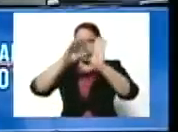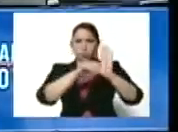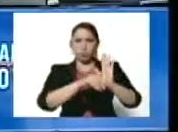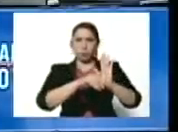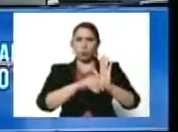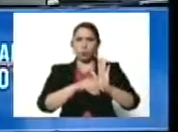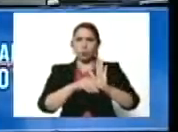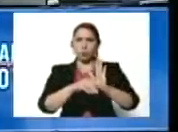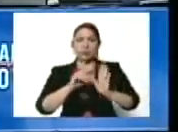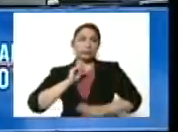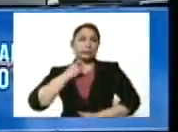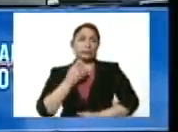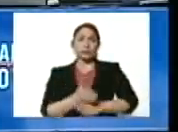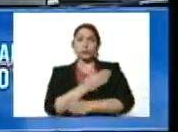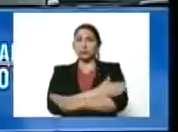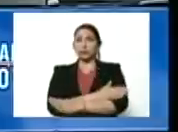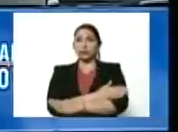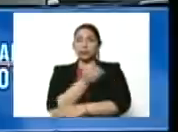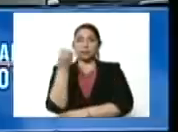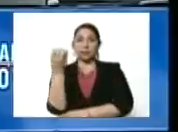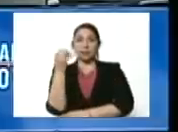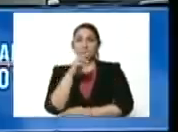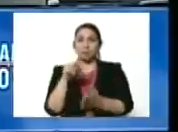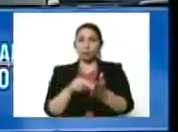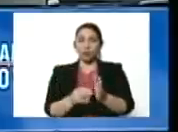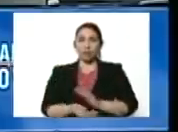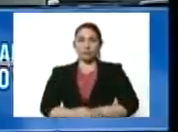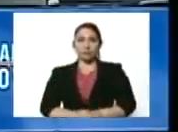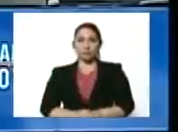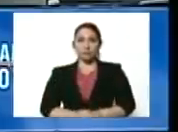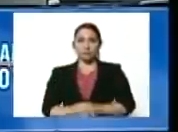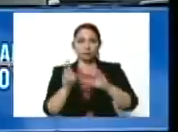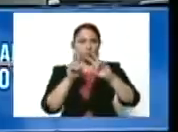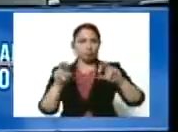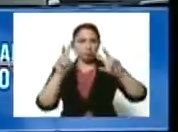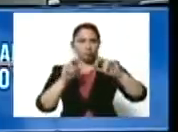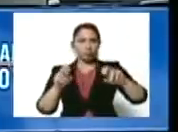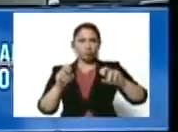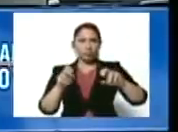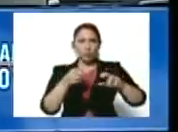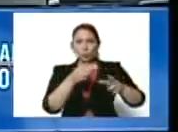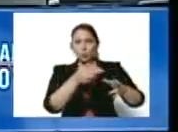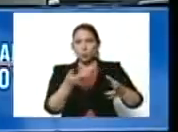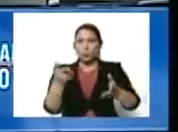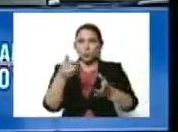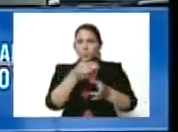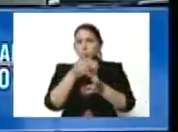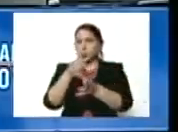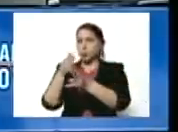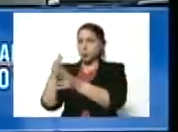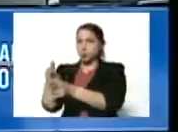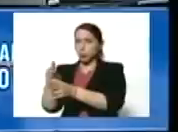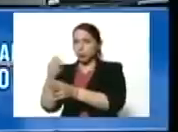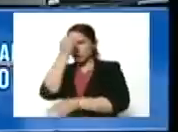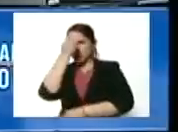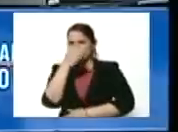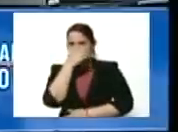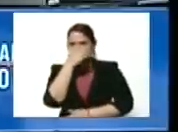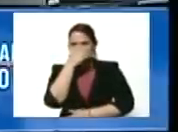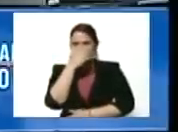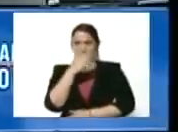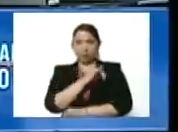la antigua Asamblea Nacional saliente, investigando sus crímenes terroristas, bueno, propiciando, bueno, ya